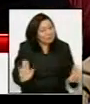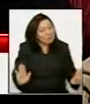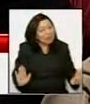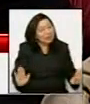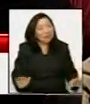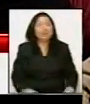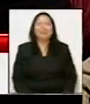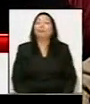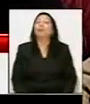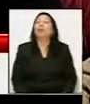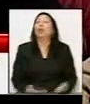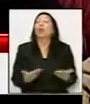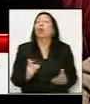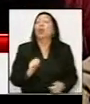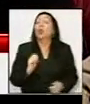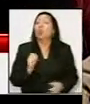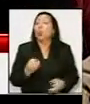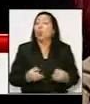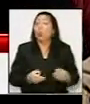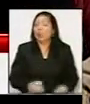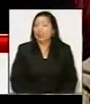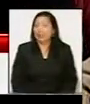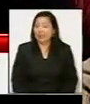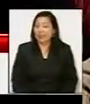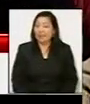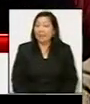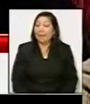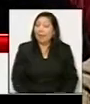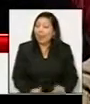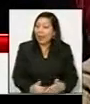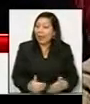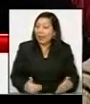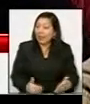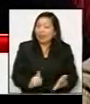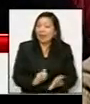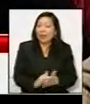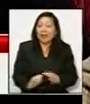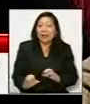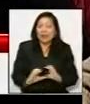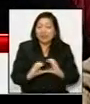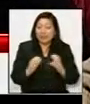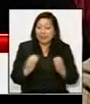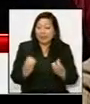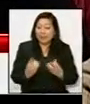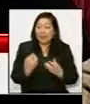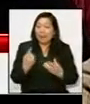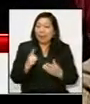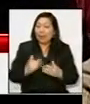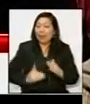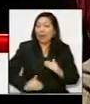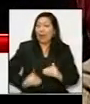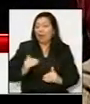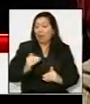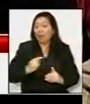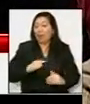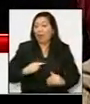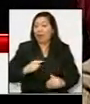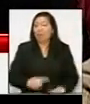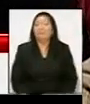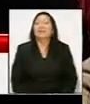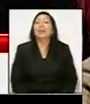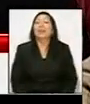una prerrogativa en donde hay un juicio previo que hace el parlamento para los altos funcionarios